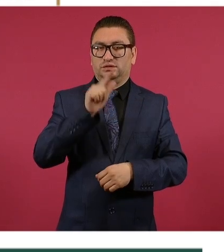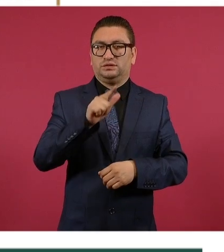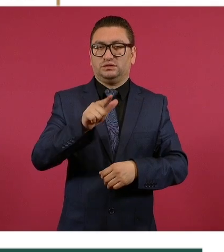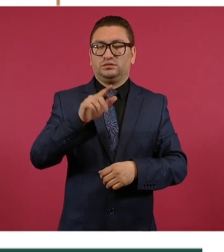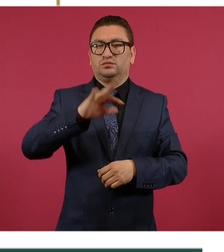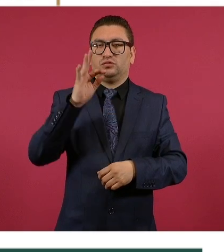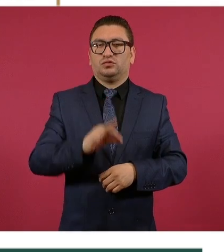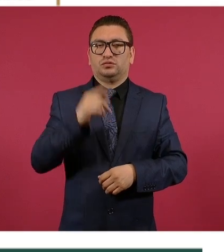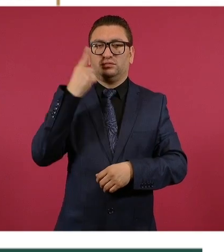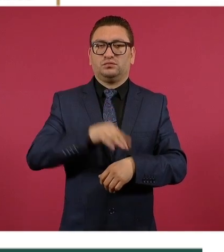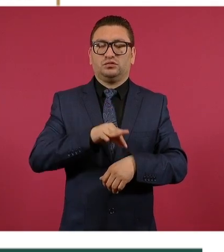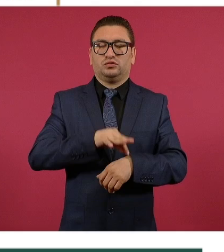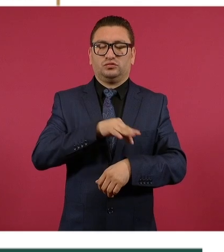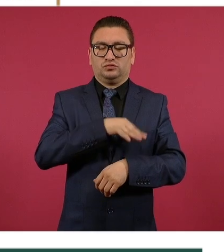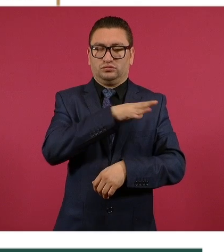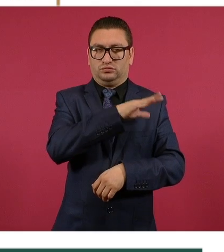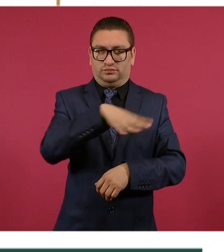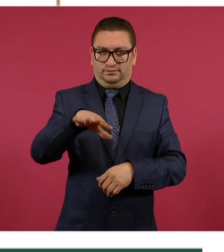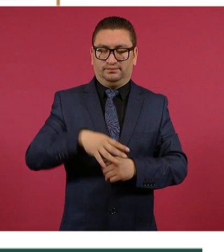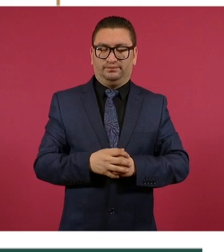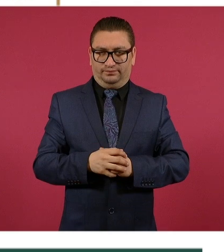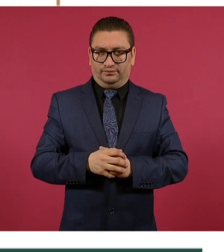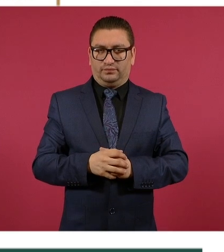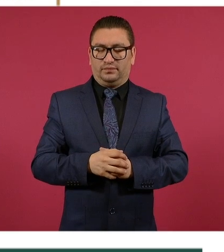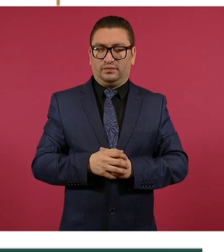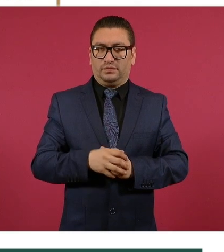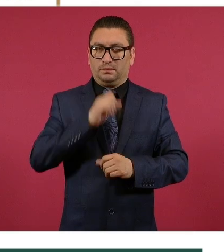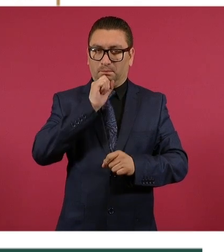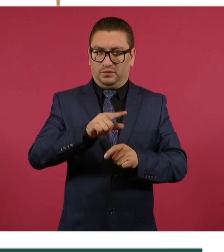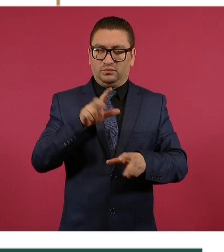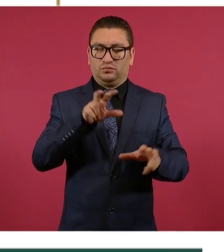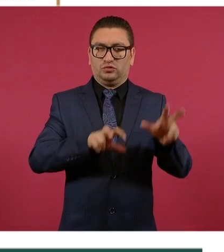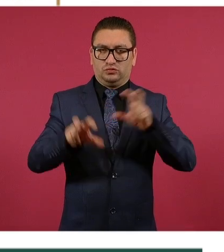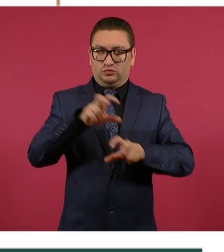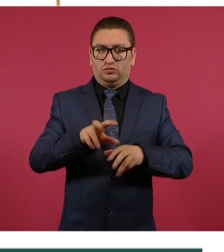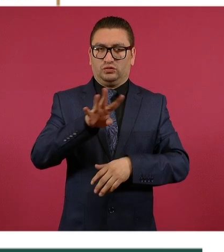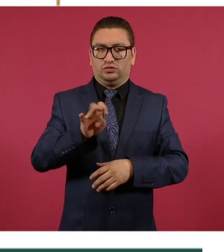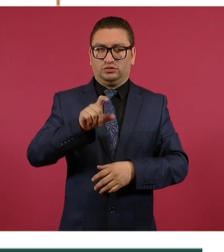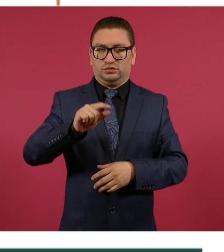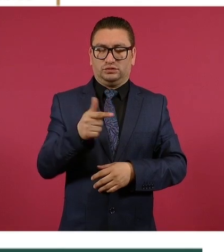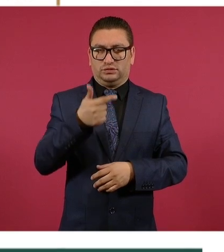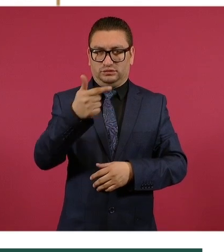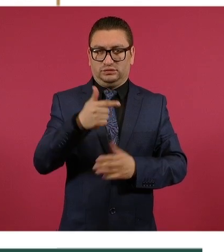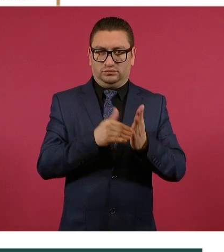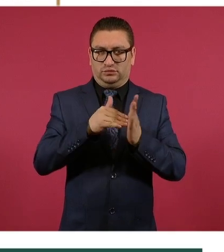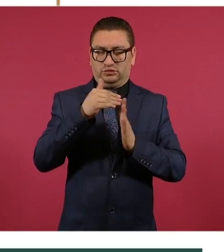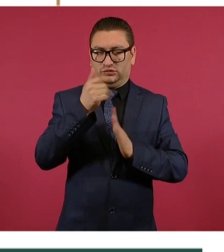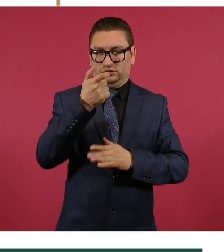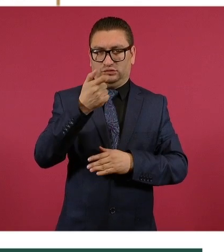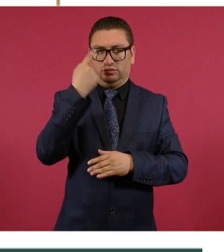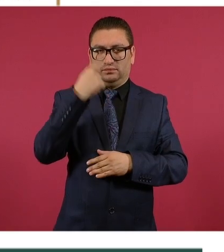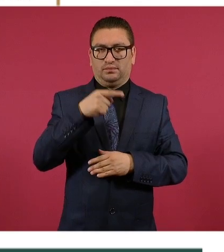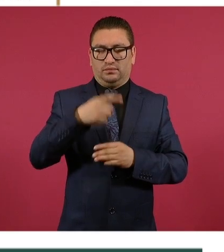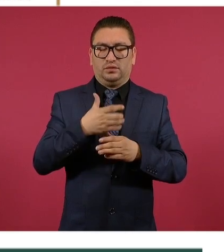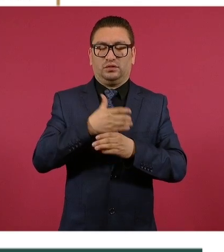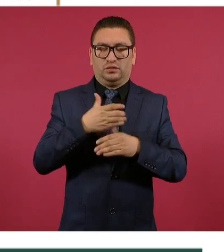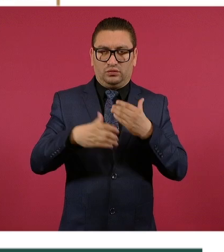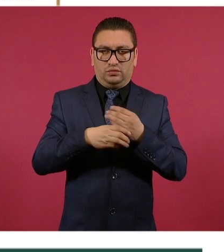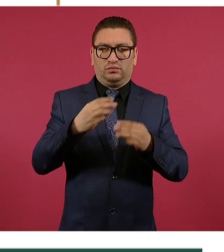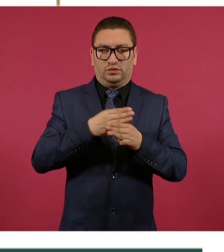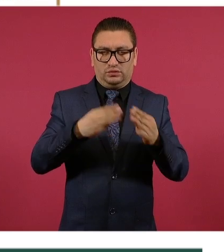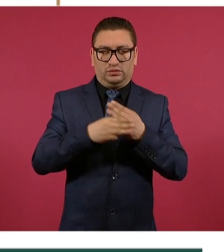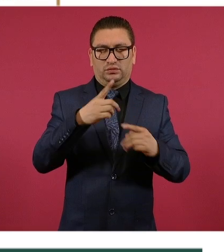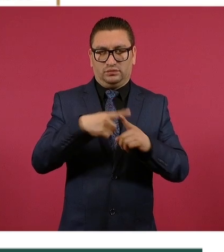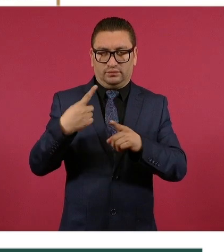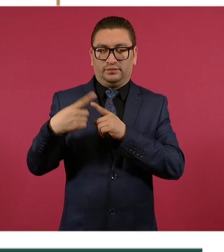17% de médicos generales. También se han invertido ahí 477 millones de pesos en equipamiento y el